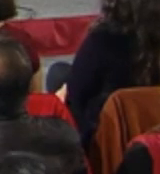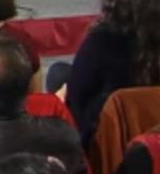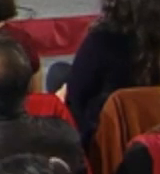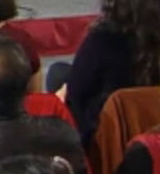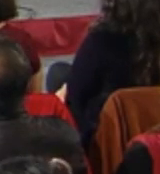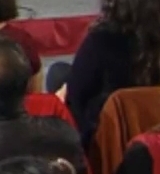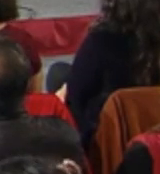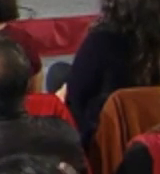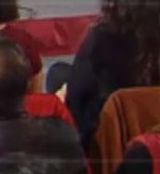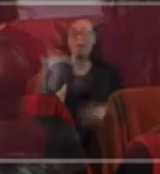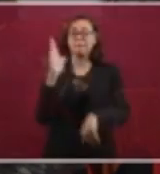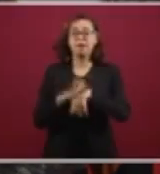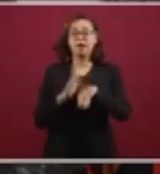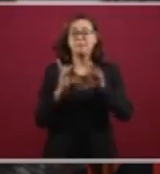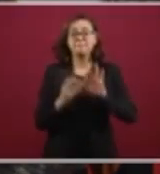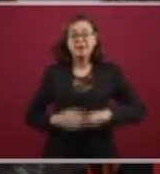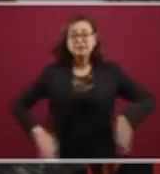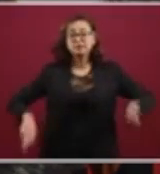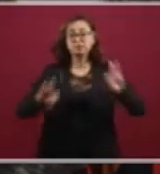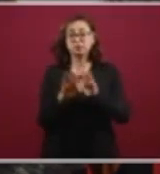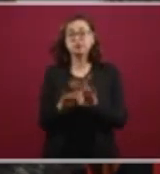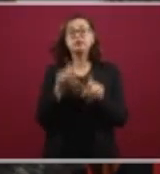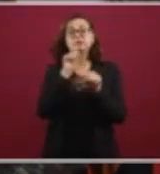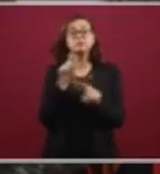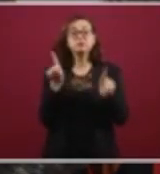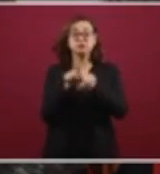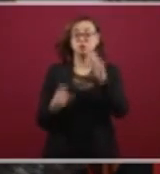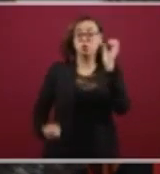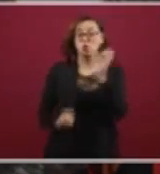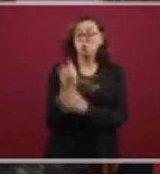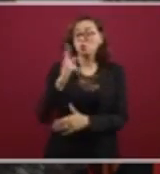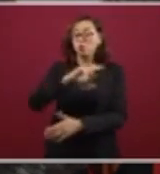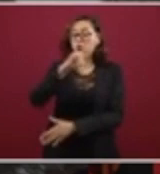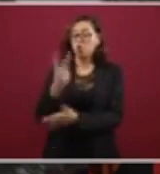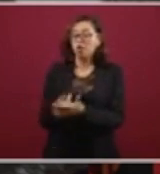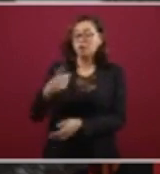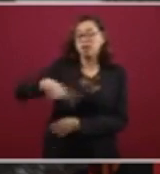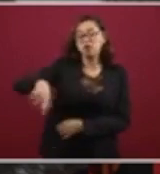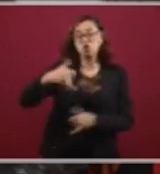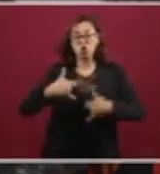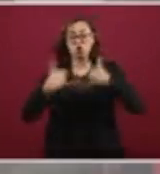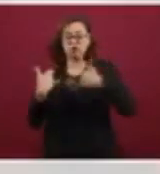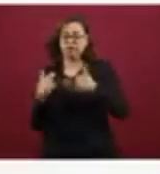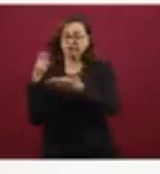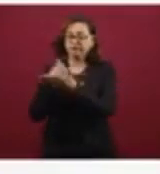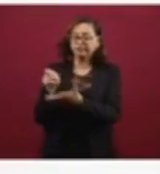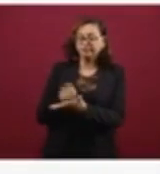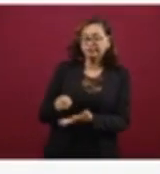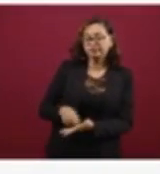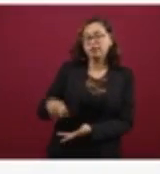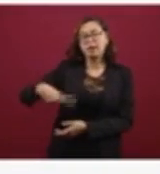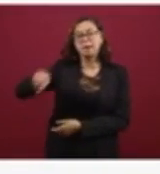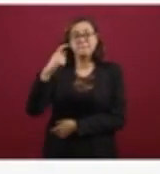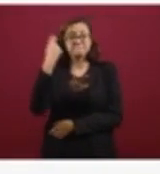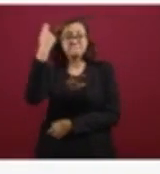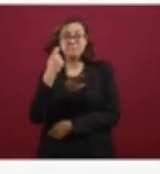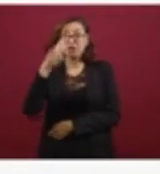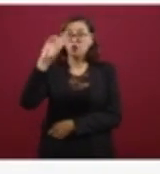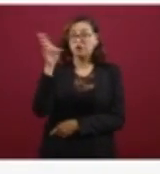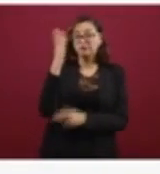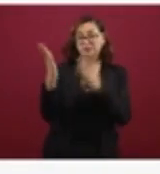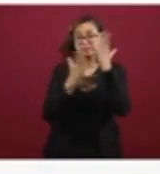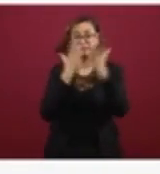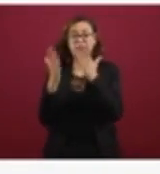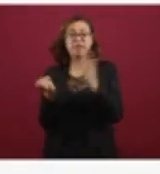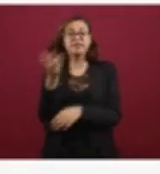el programa Jóvenes Escribiendo el Futuro, que otorga becas de educación superior a más de 300.000 jóvenes